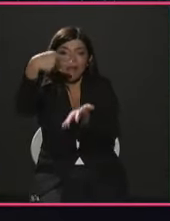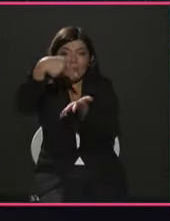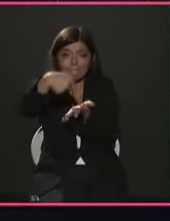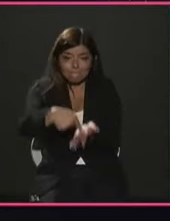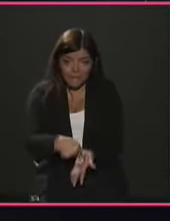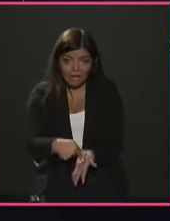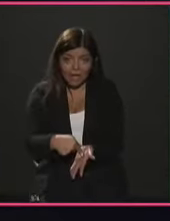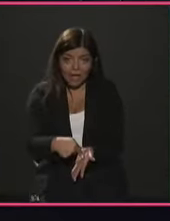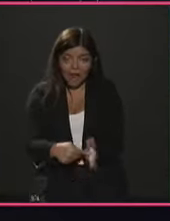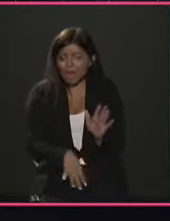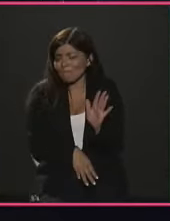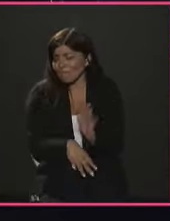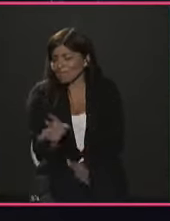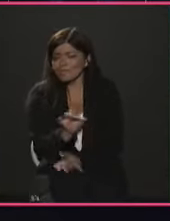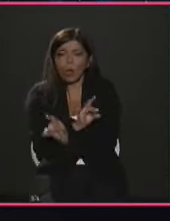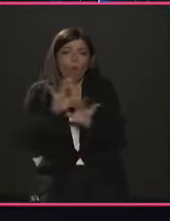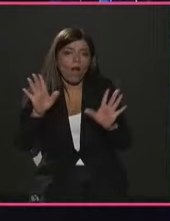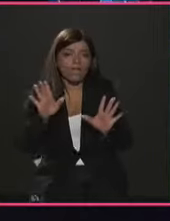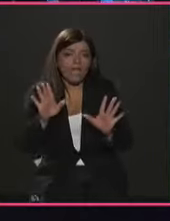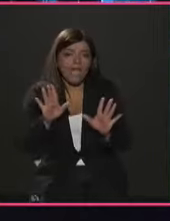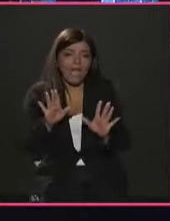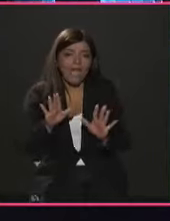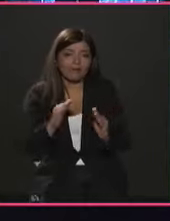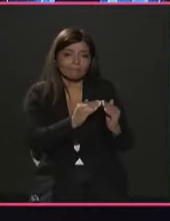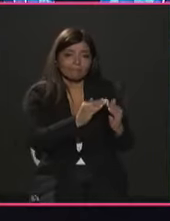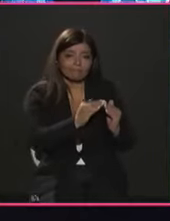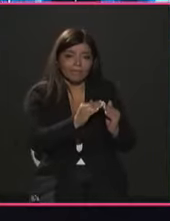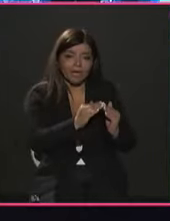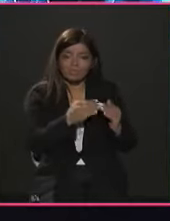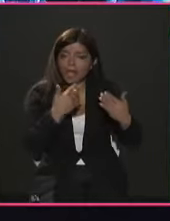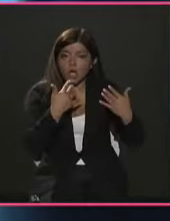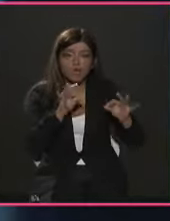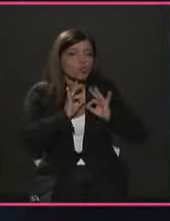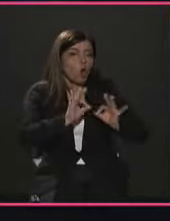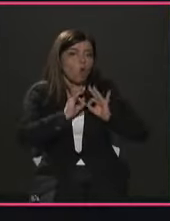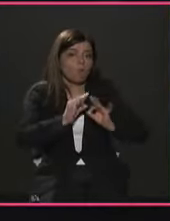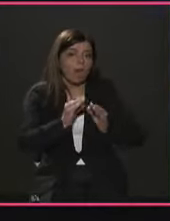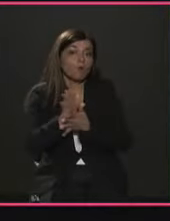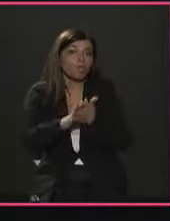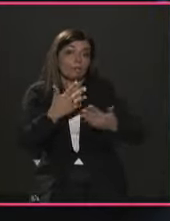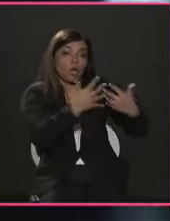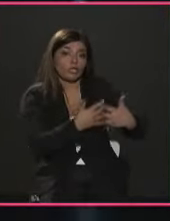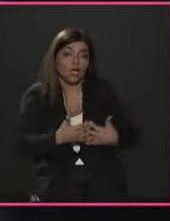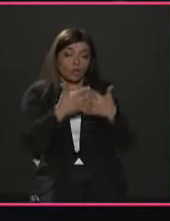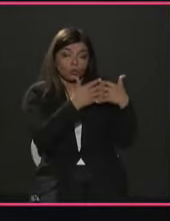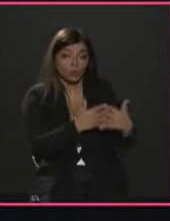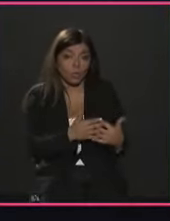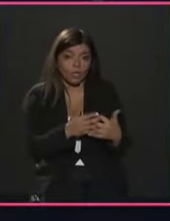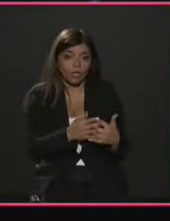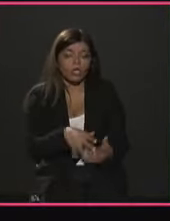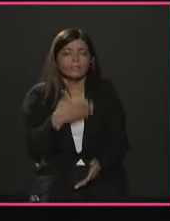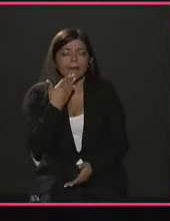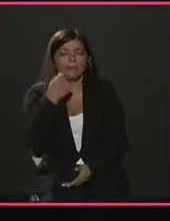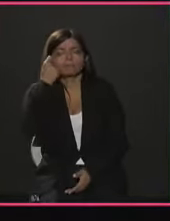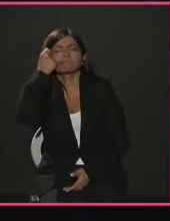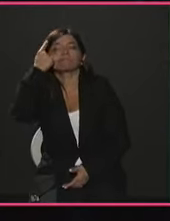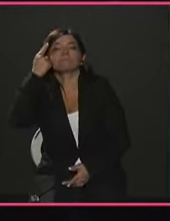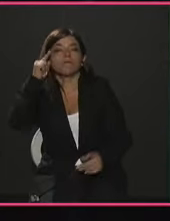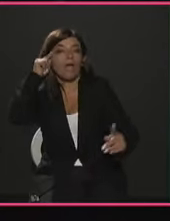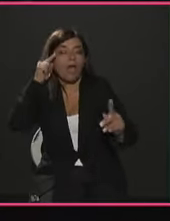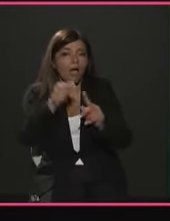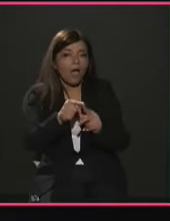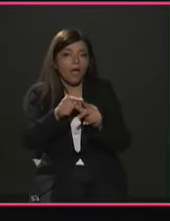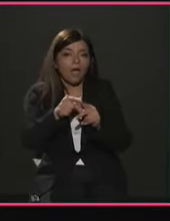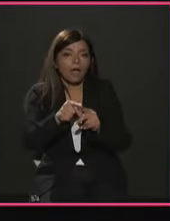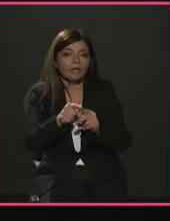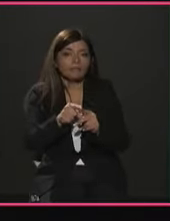33000 más que cualquier casa normal en Estados Unidos por ejemplo también Vimos una predicción que de